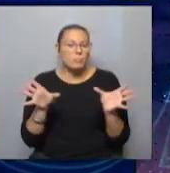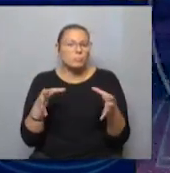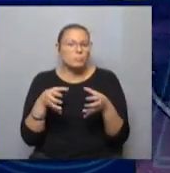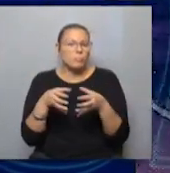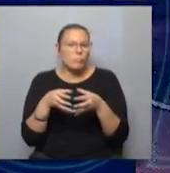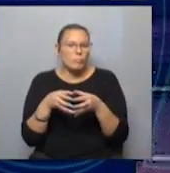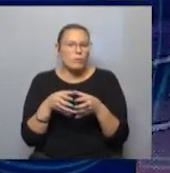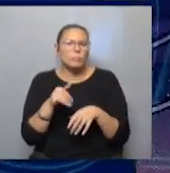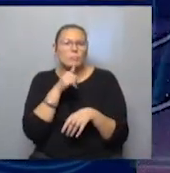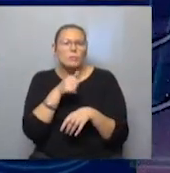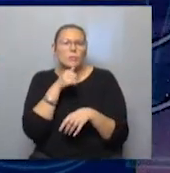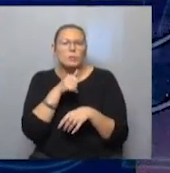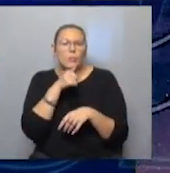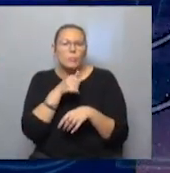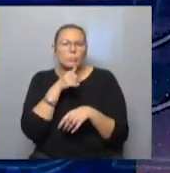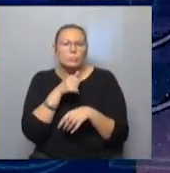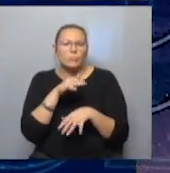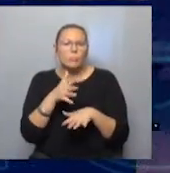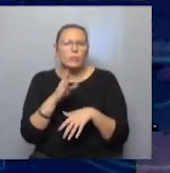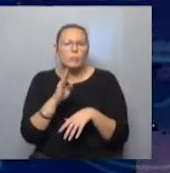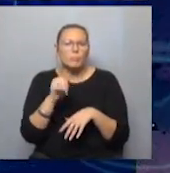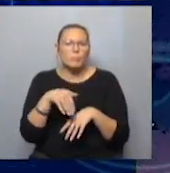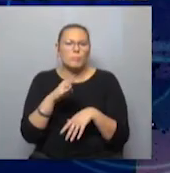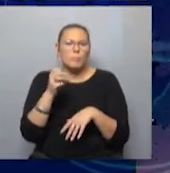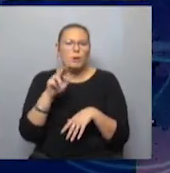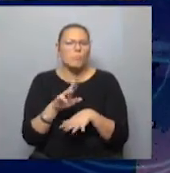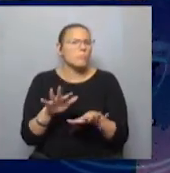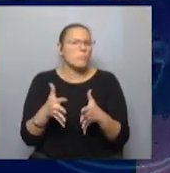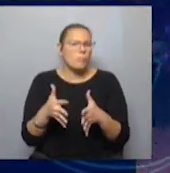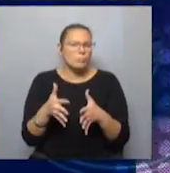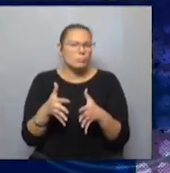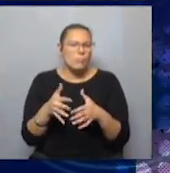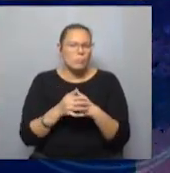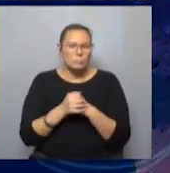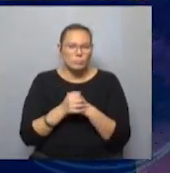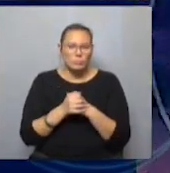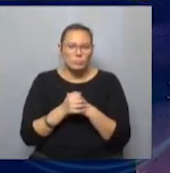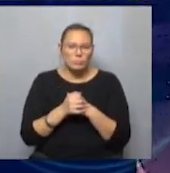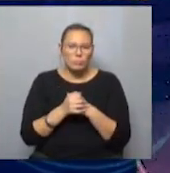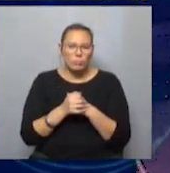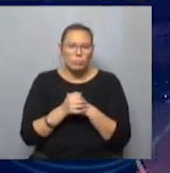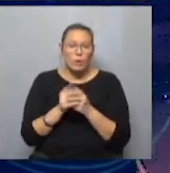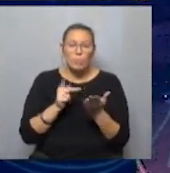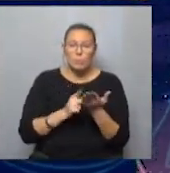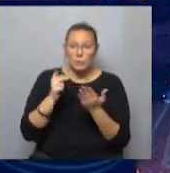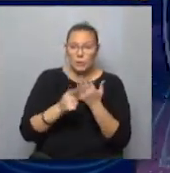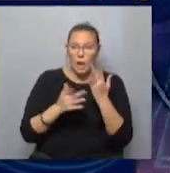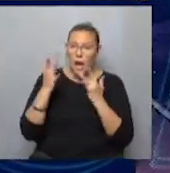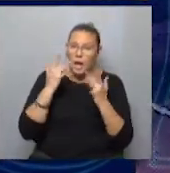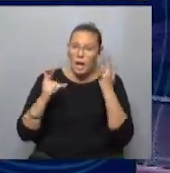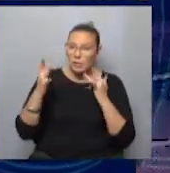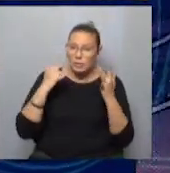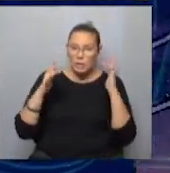grupo, contanos un poco de qué es Pimpau. Pimpao es un proyecto de arte y